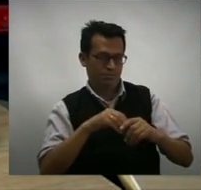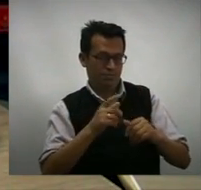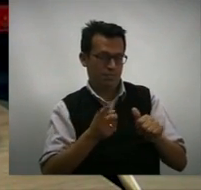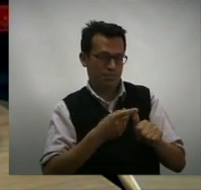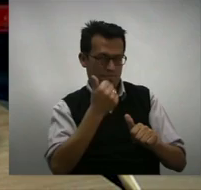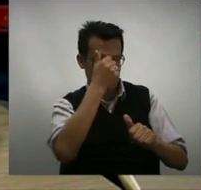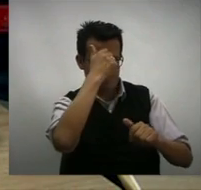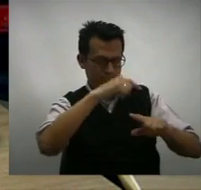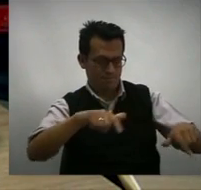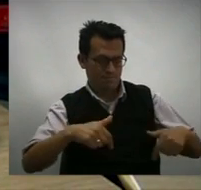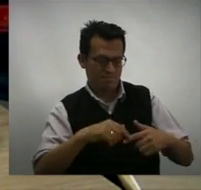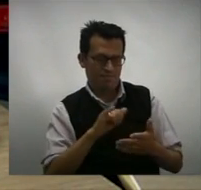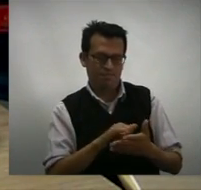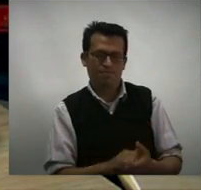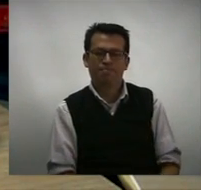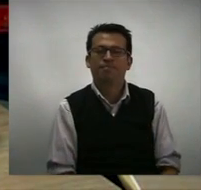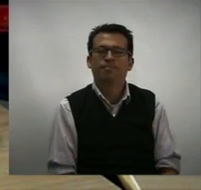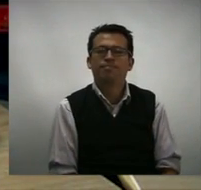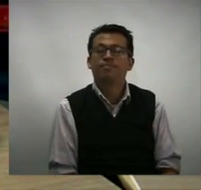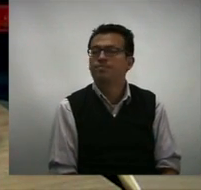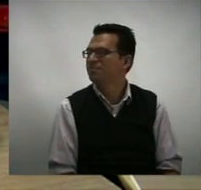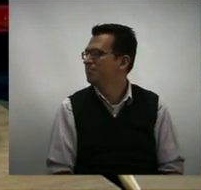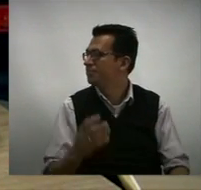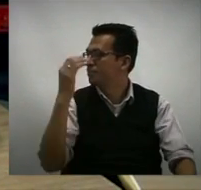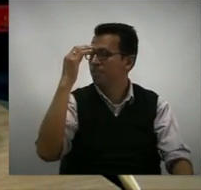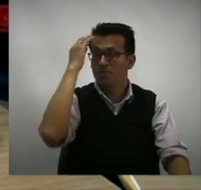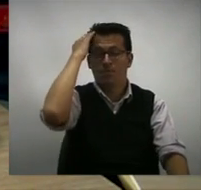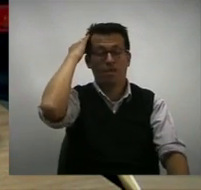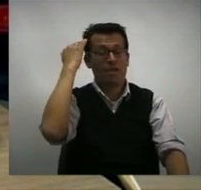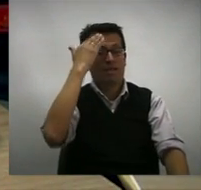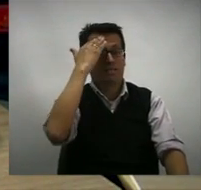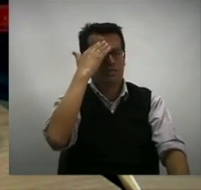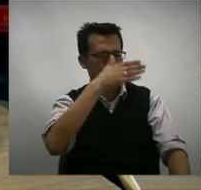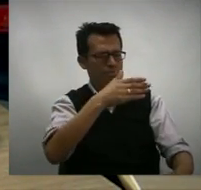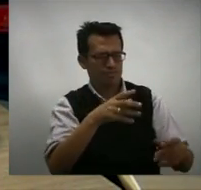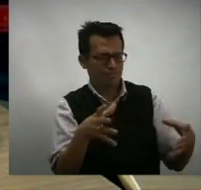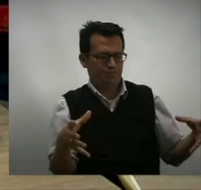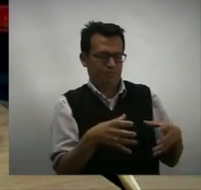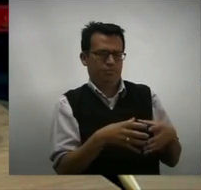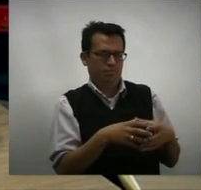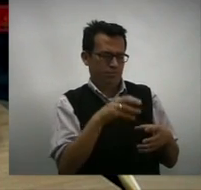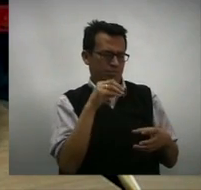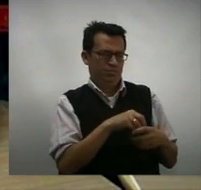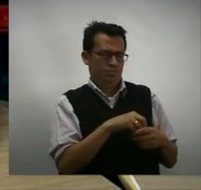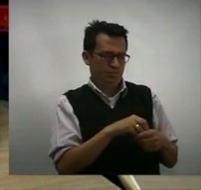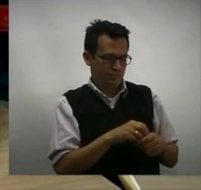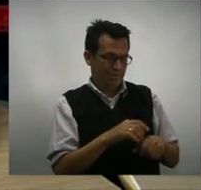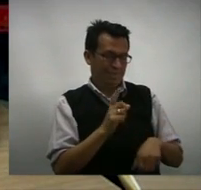Deleuze en un libro que hace a Foucault después de muerto. ¿Qué sirve para concentrar, repartir en el espacio, ordenar en el tiempo, componer